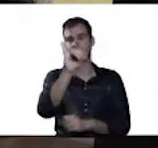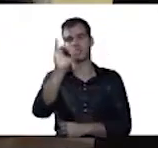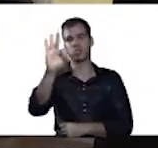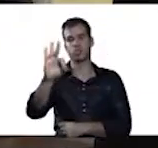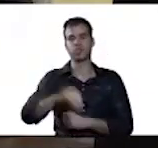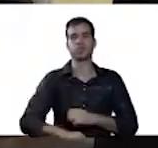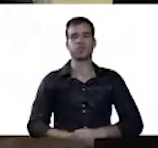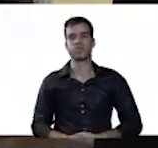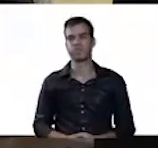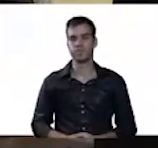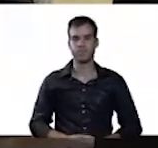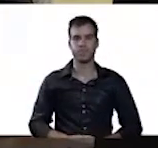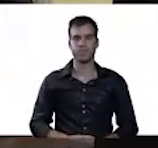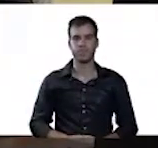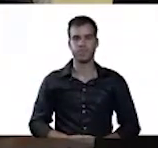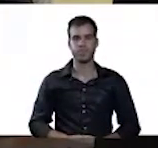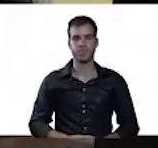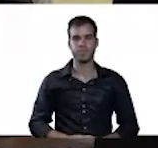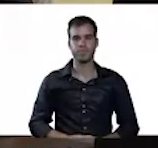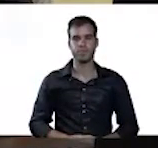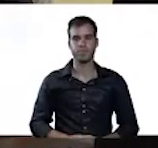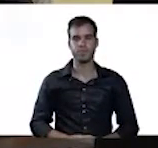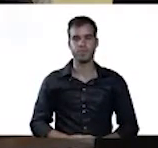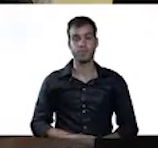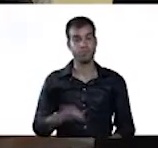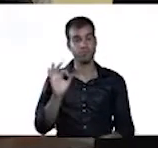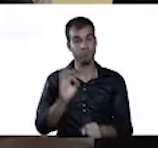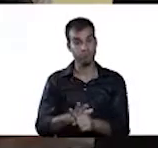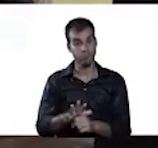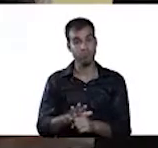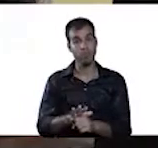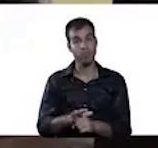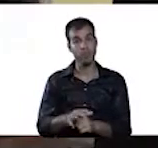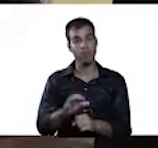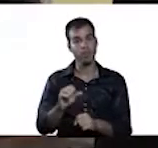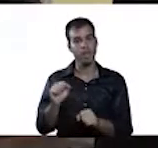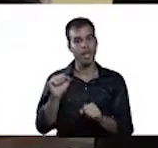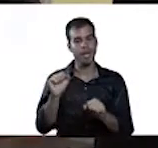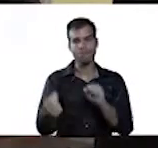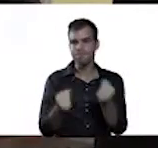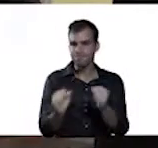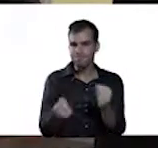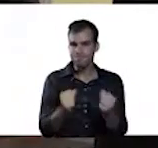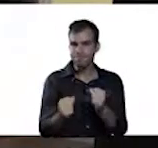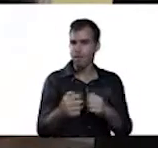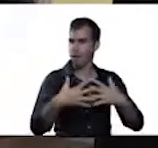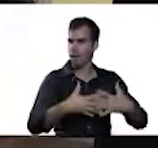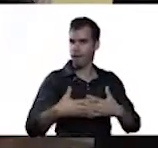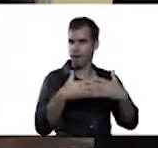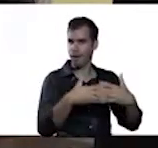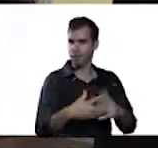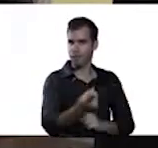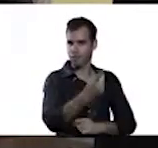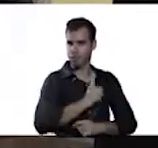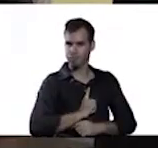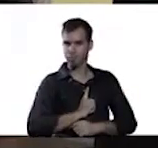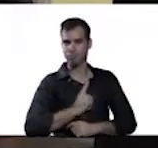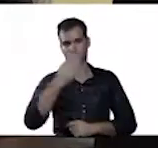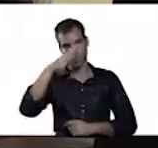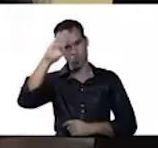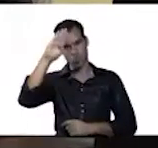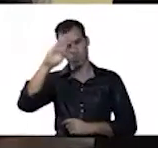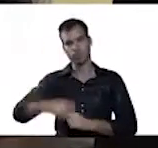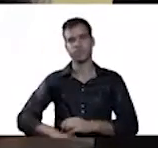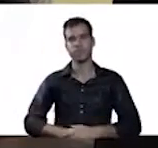en 1868 y las tempranas aspiraciones de dominación de los Estados Unidos